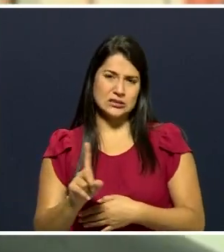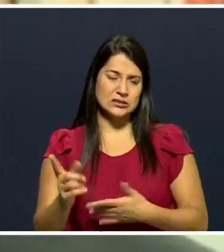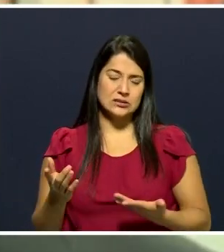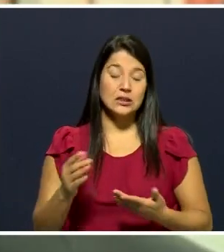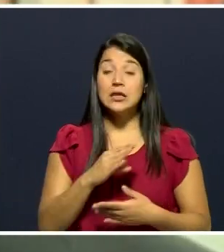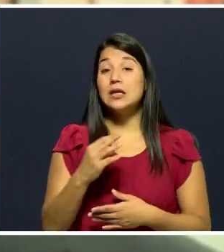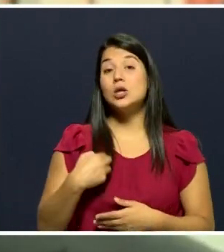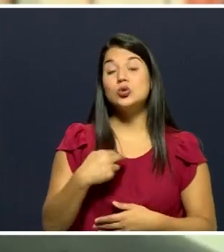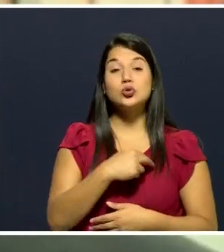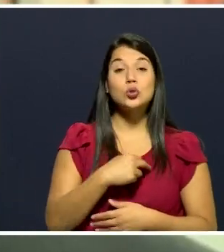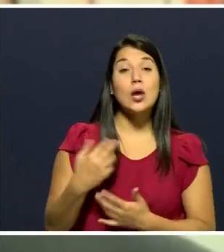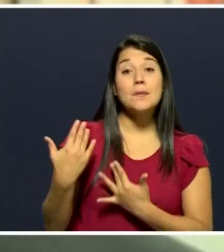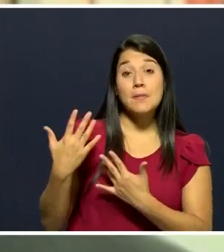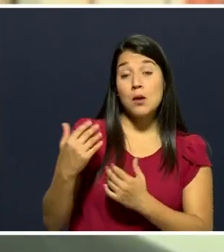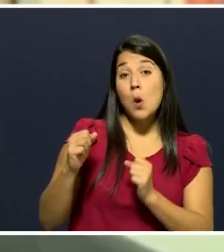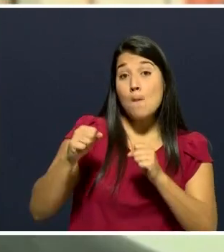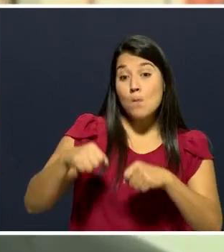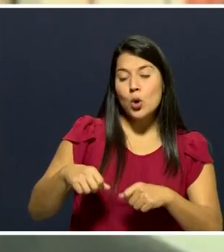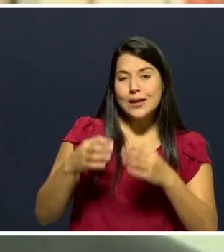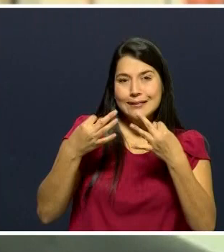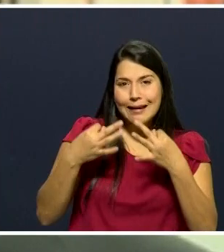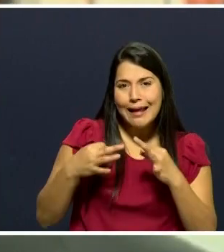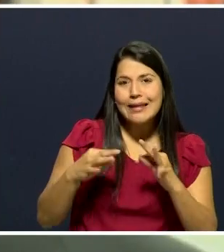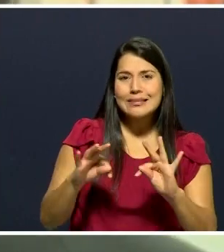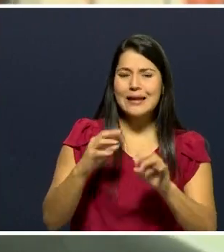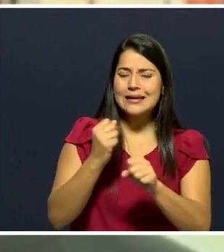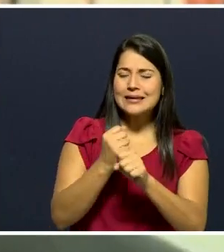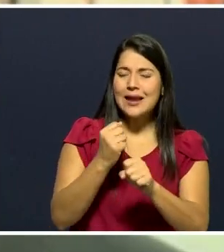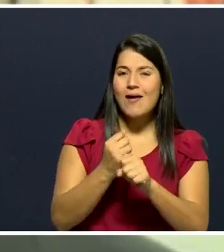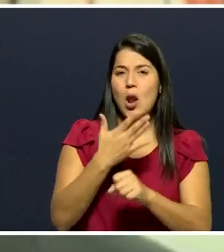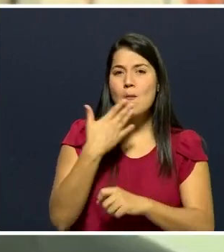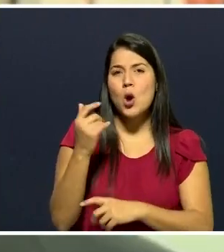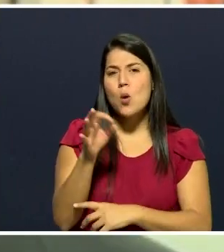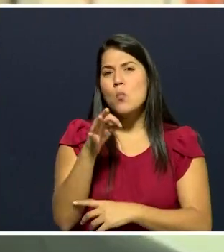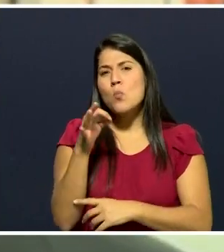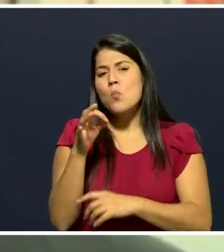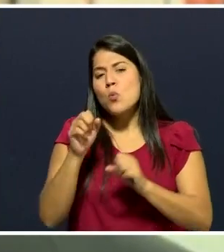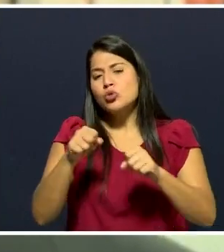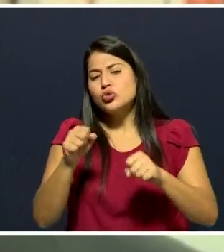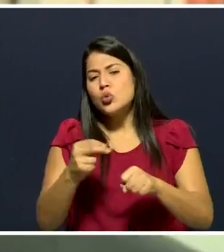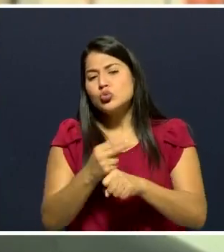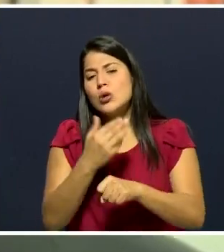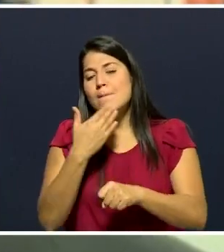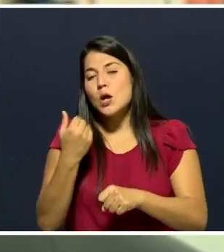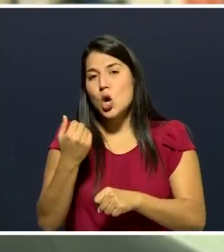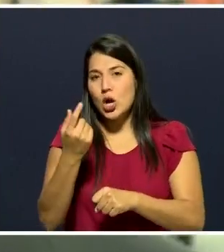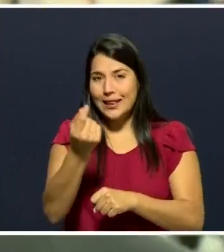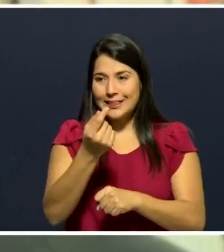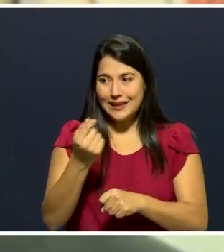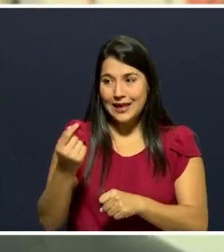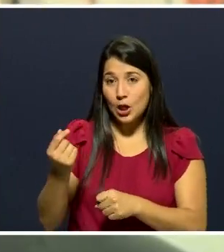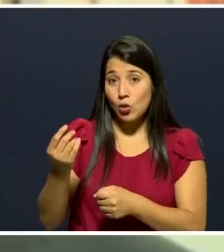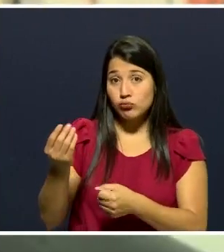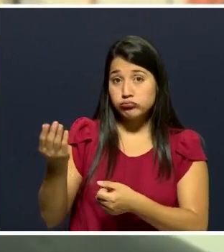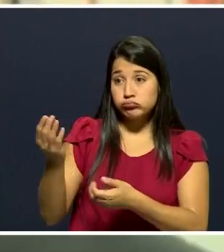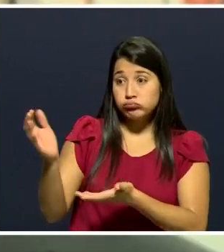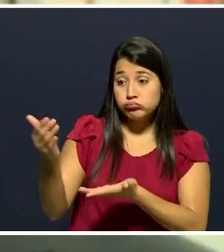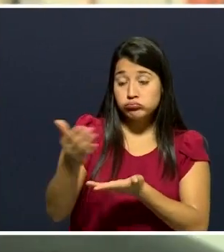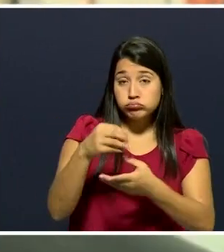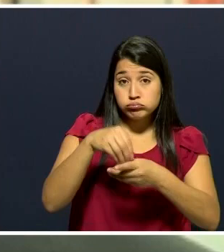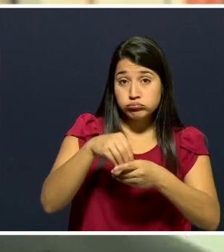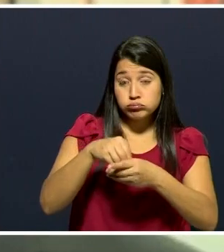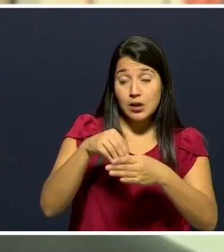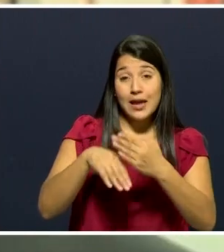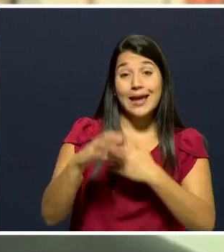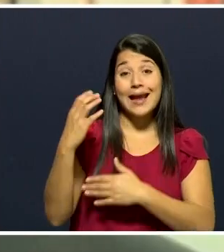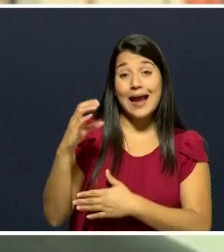sentido esperamos tratar de rendir lo mejor posible los recursos que nos aportan los cartagineses. Obviamente, como le digo,